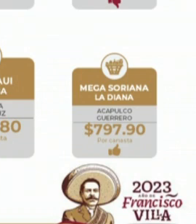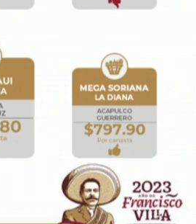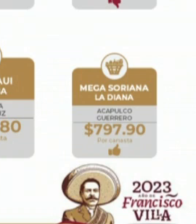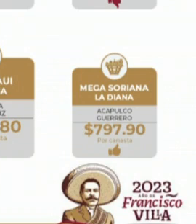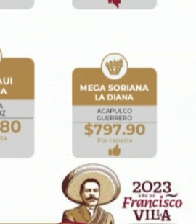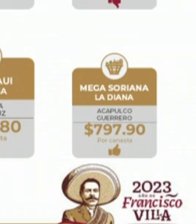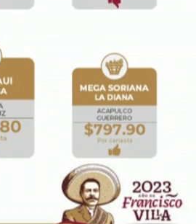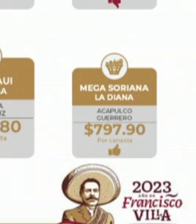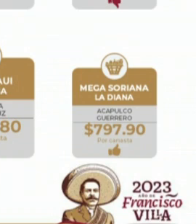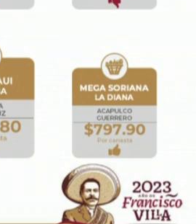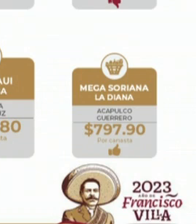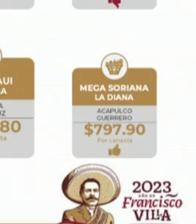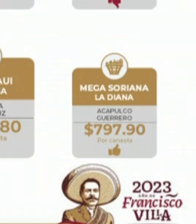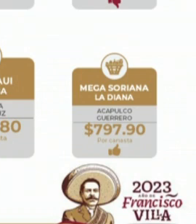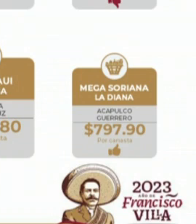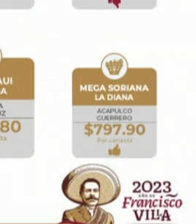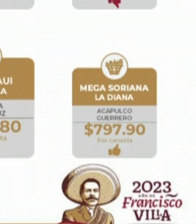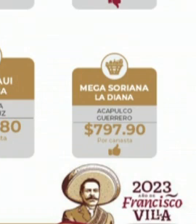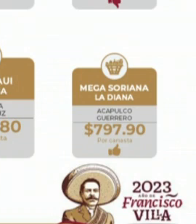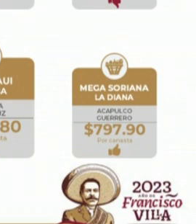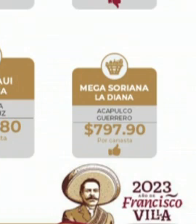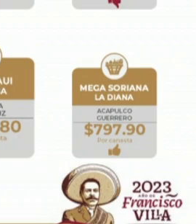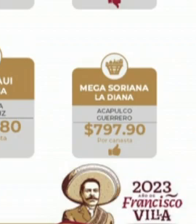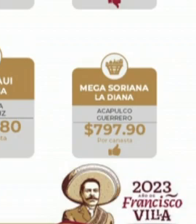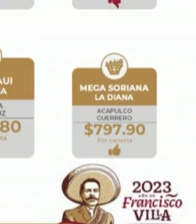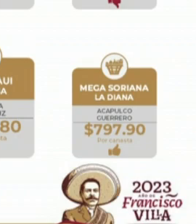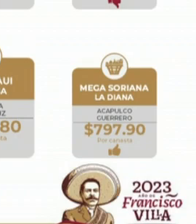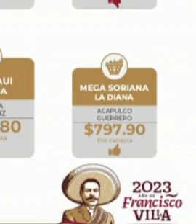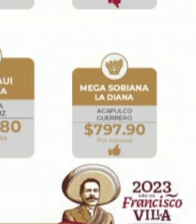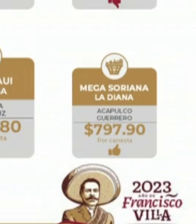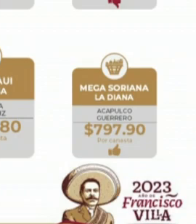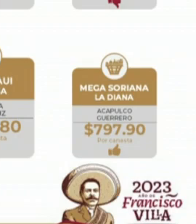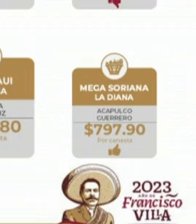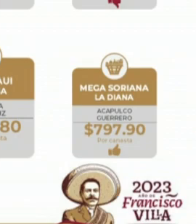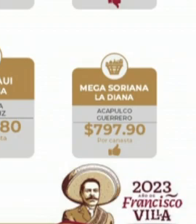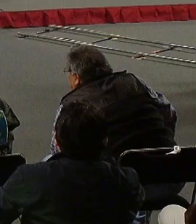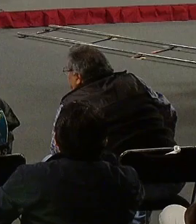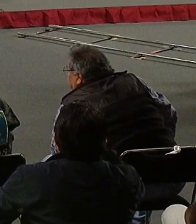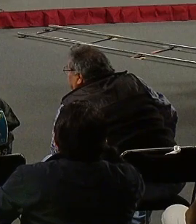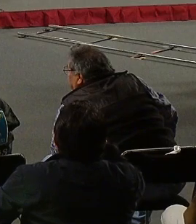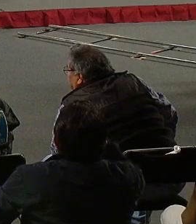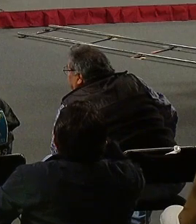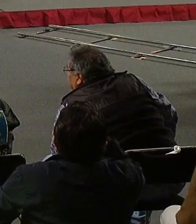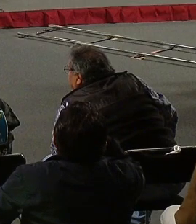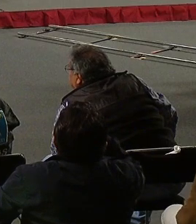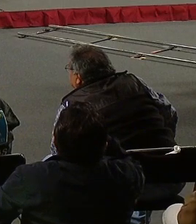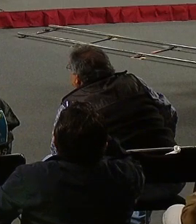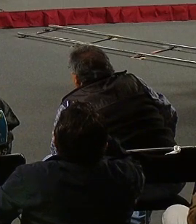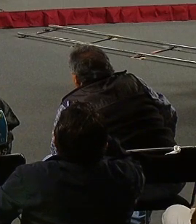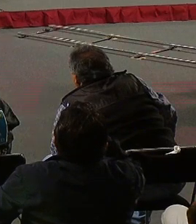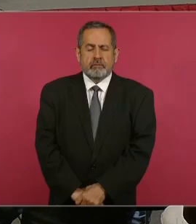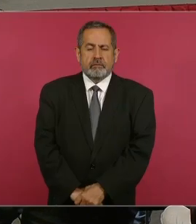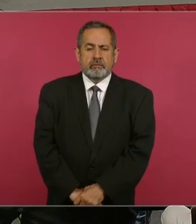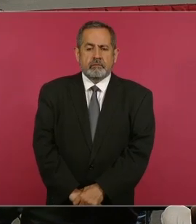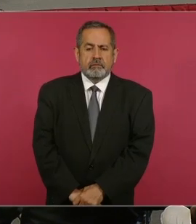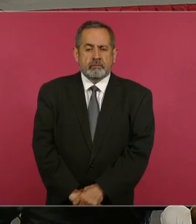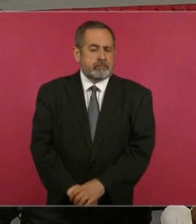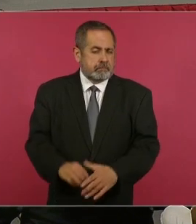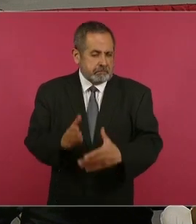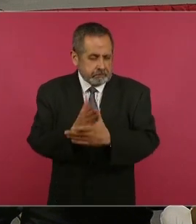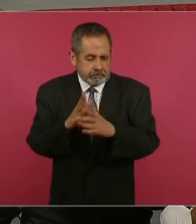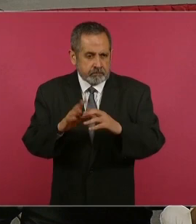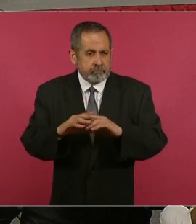836. Entonces, por ahí tiene que estar. Sí, ya sacamos la cuenta.